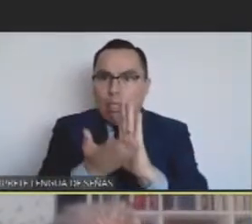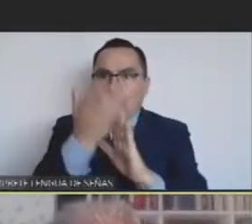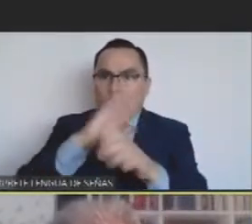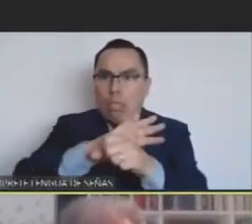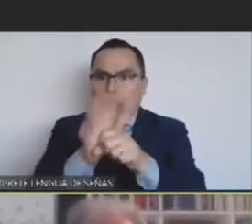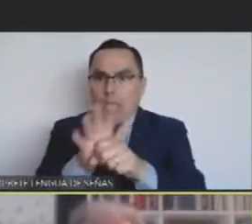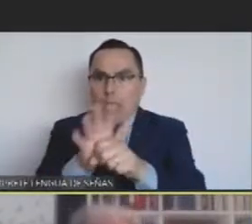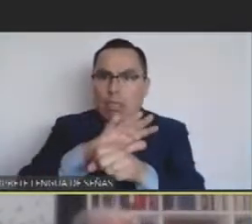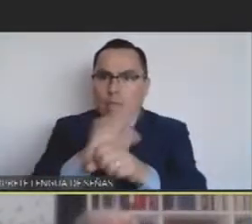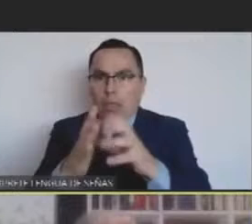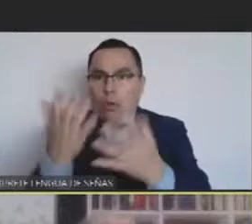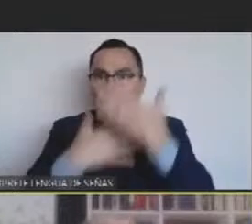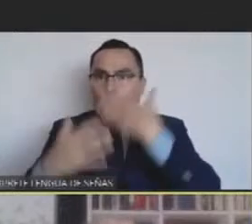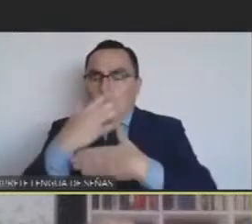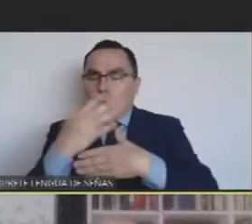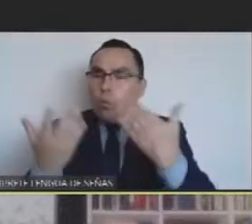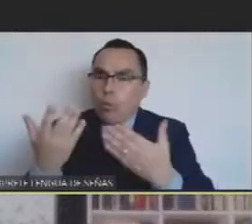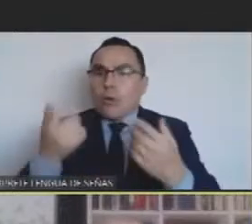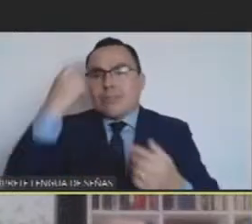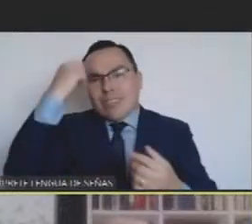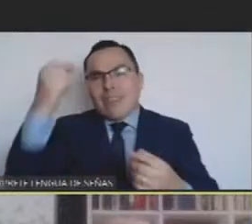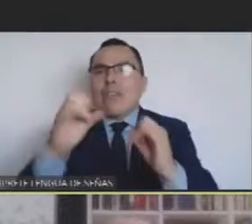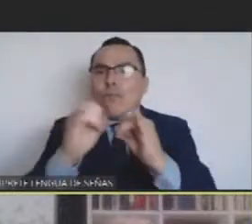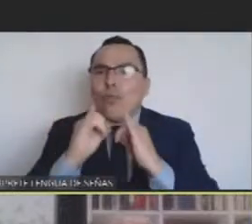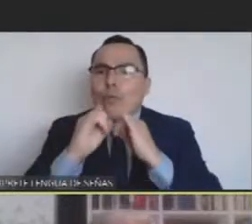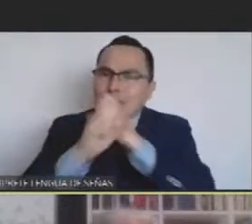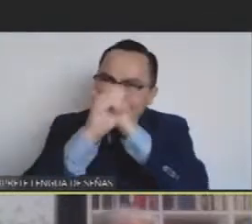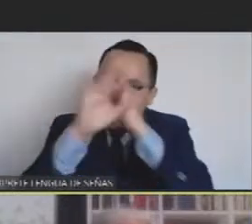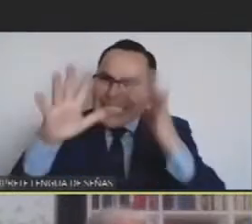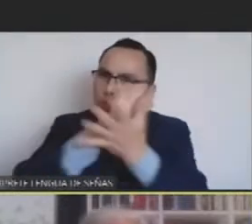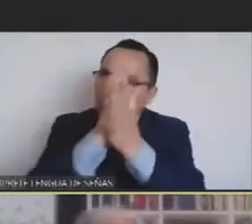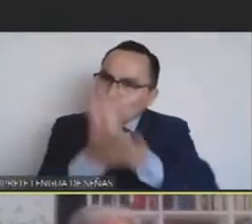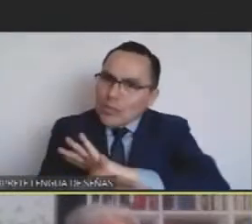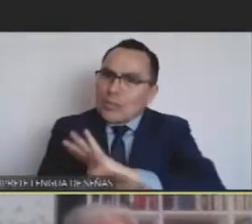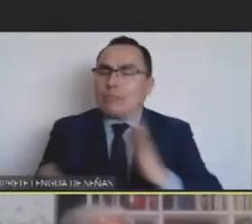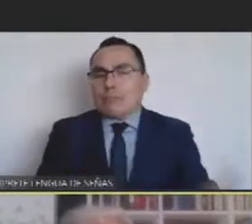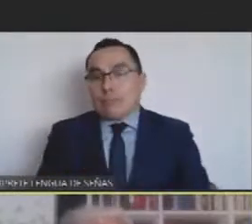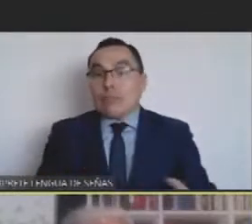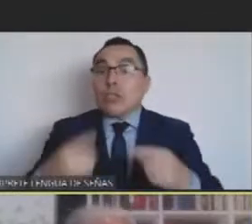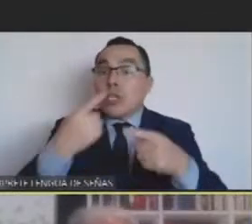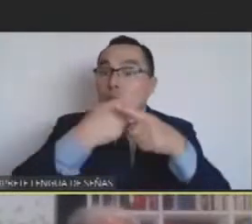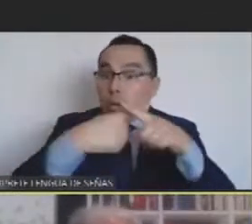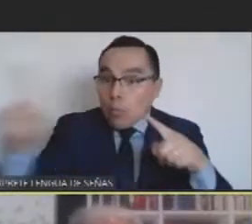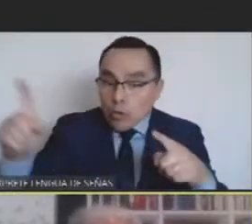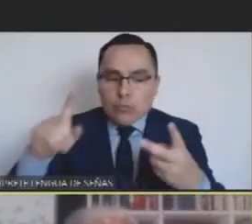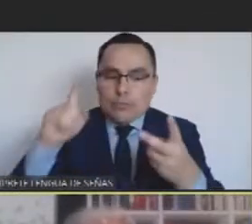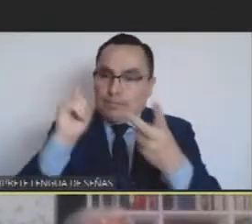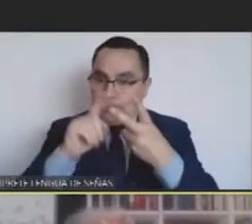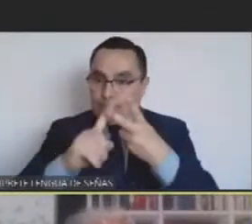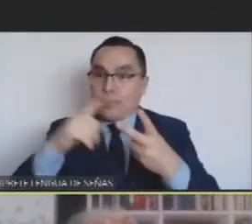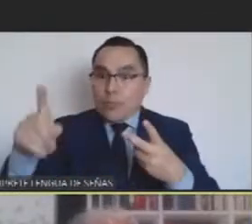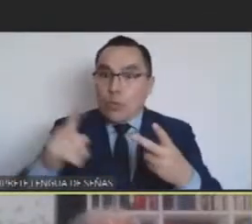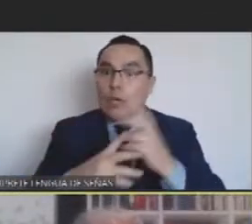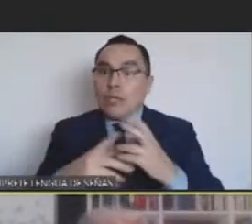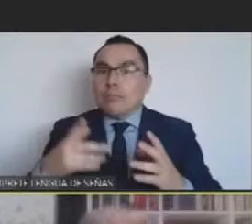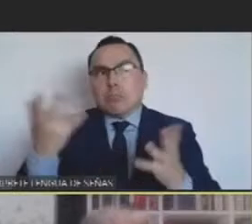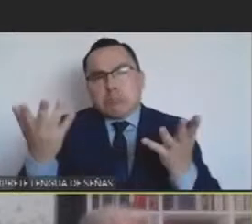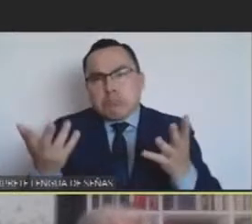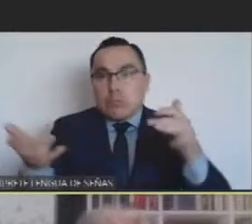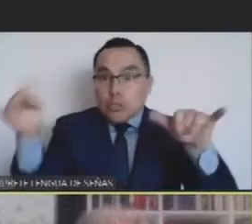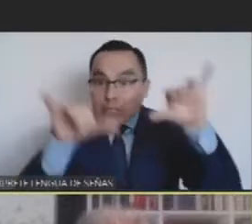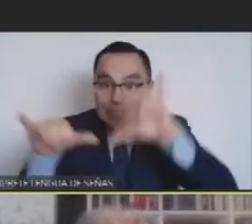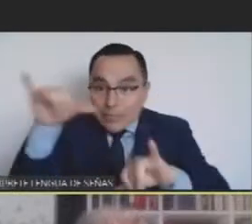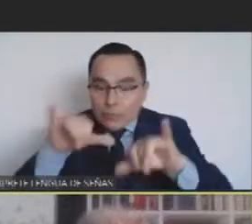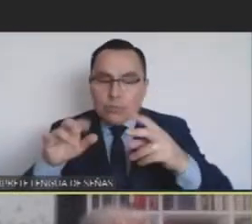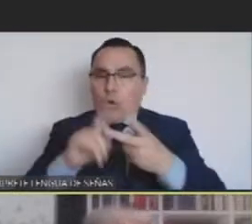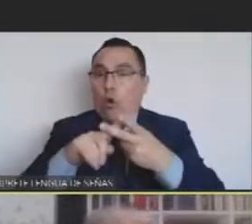más. Segundo, tener más información permite que todo el mundo académico, el mundo científico, colabore con ideas para manejar